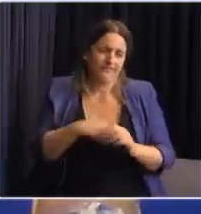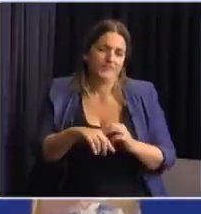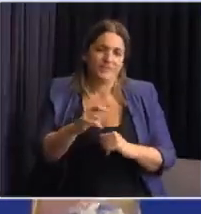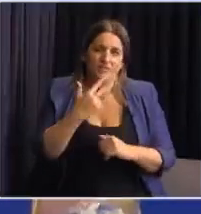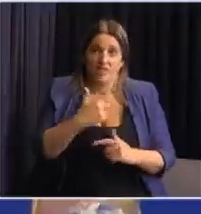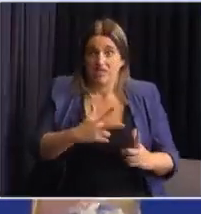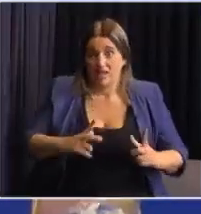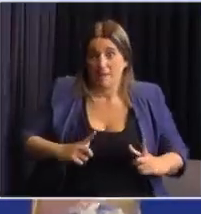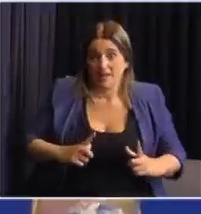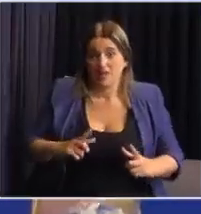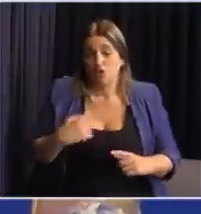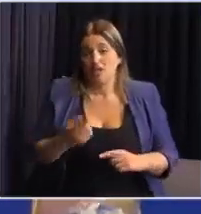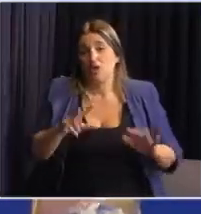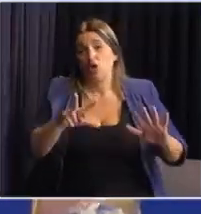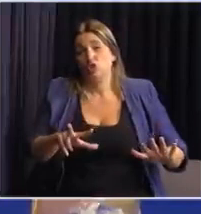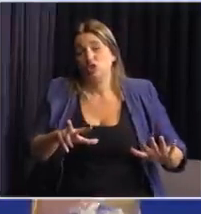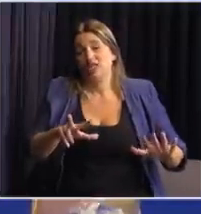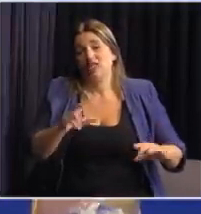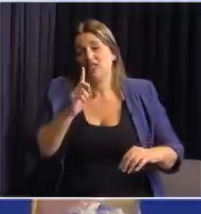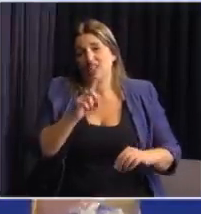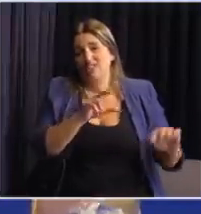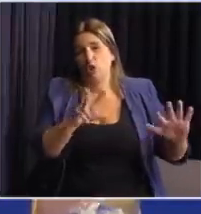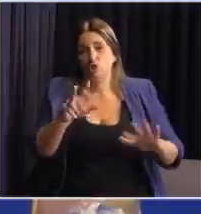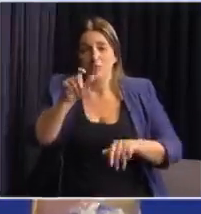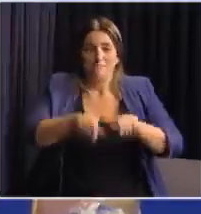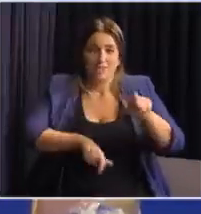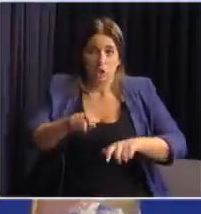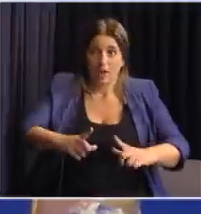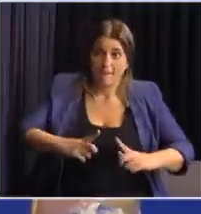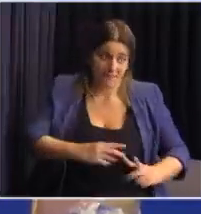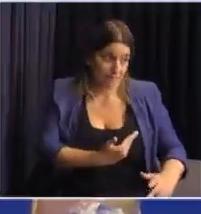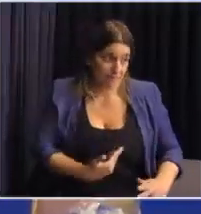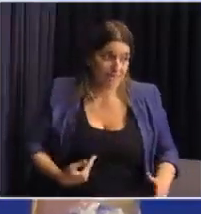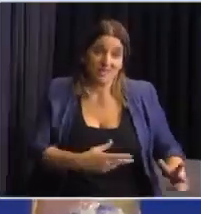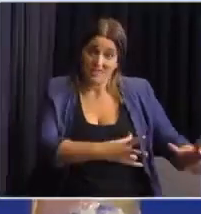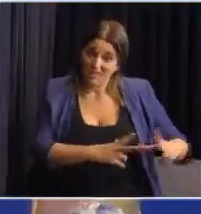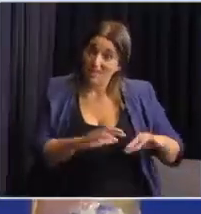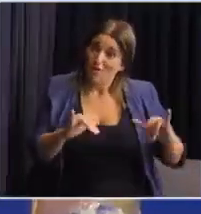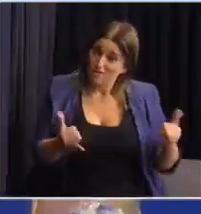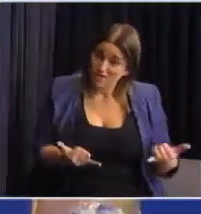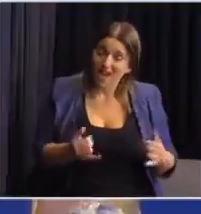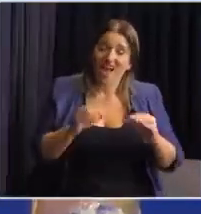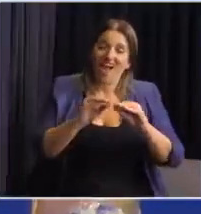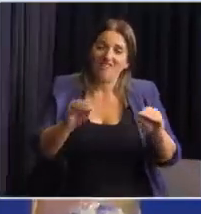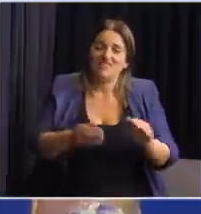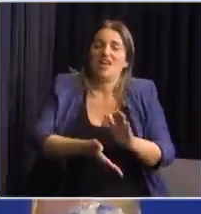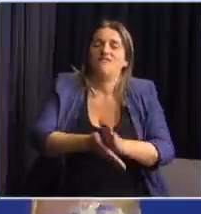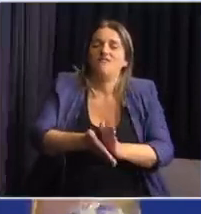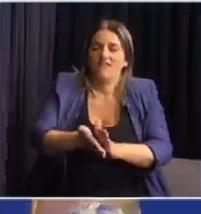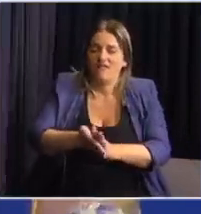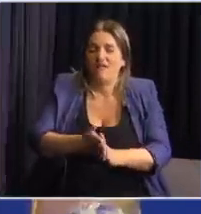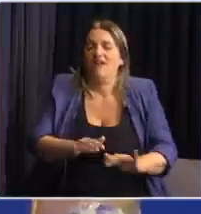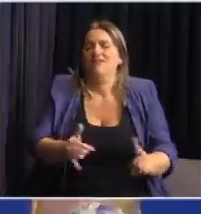estaban relegados, y 818.000 personas en espera, que el presidente acaba de anunciar que muy